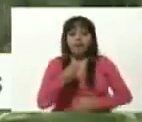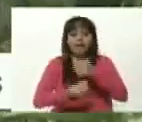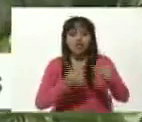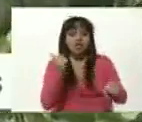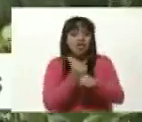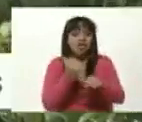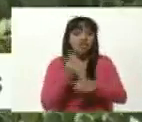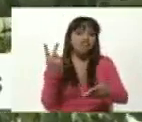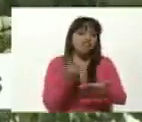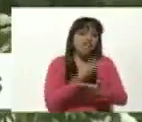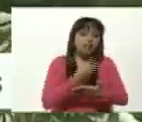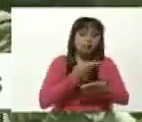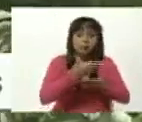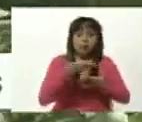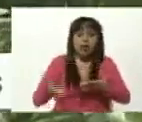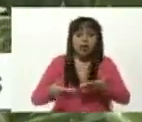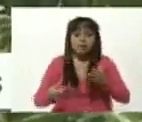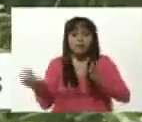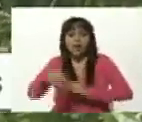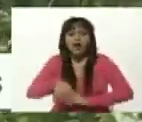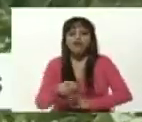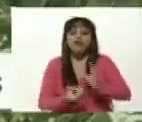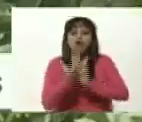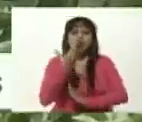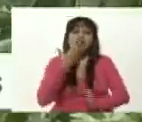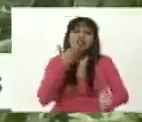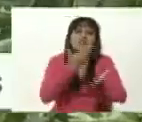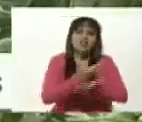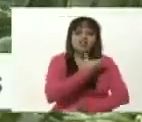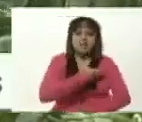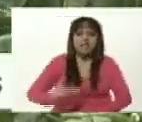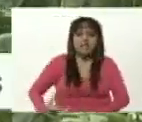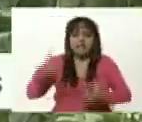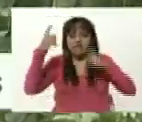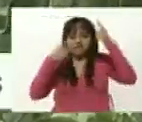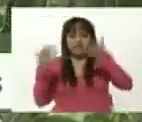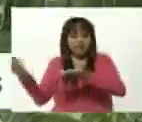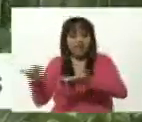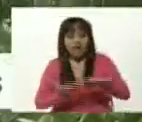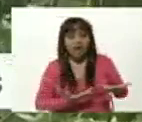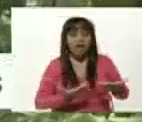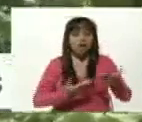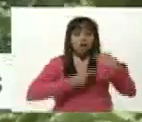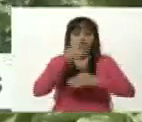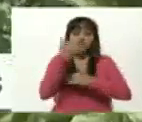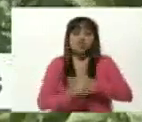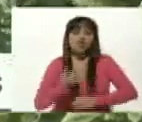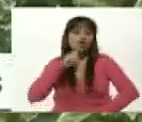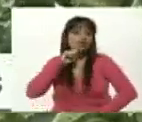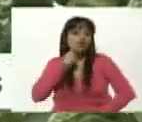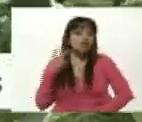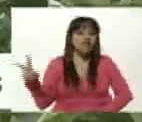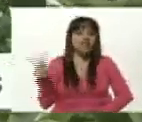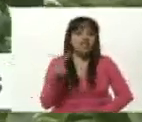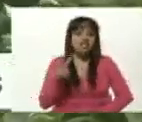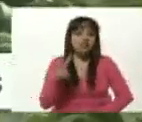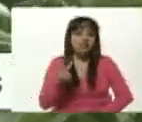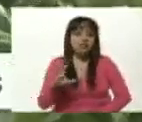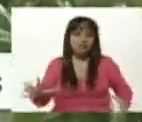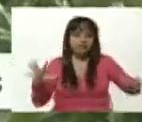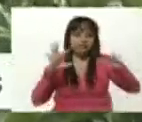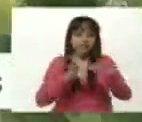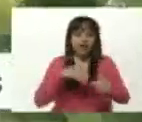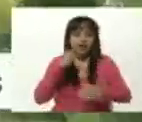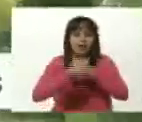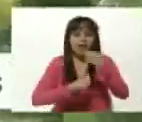y flores, gracias al comandante Chávez, que llegó el proyecto Rusia-Venezuela con el proyecto de las calas para